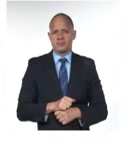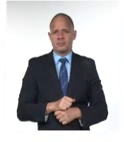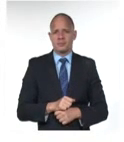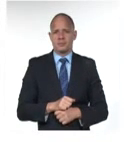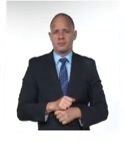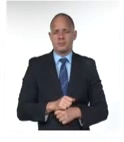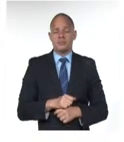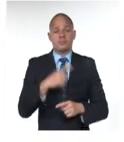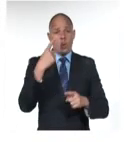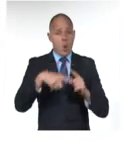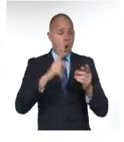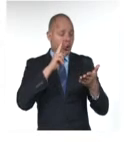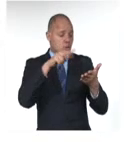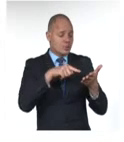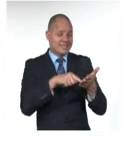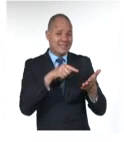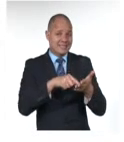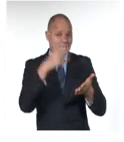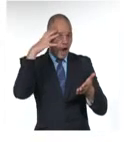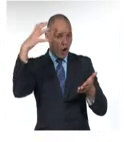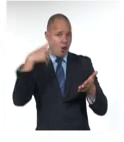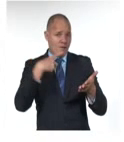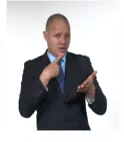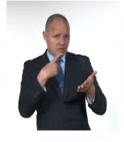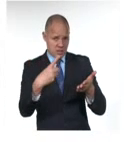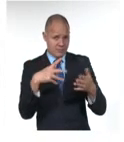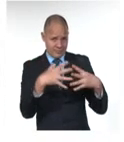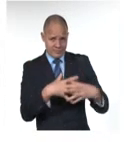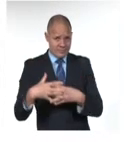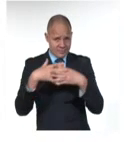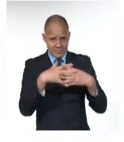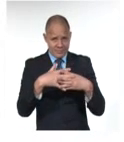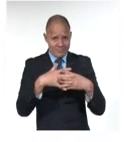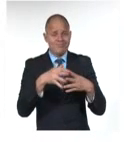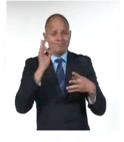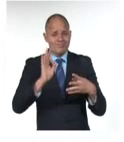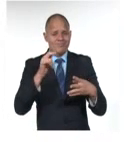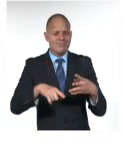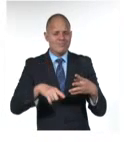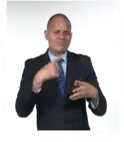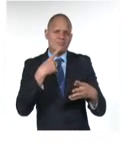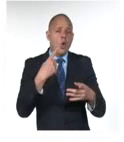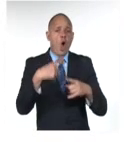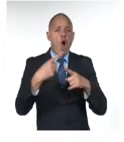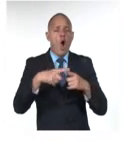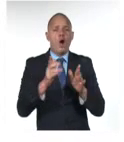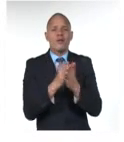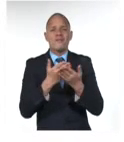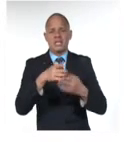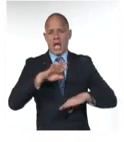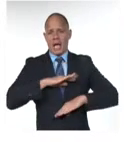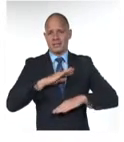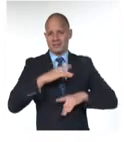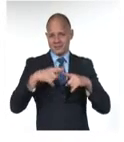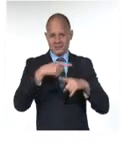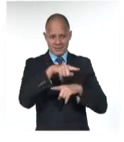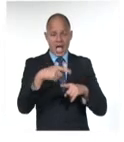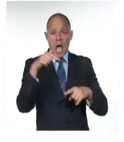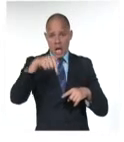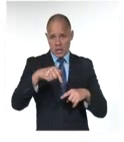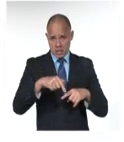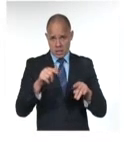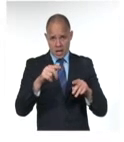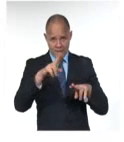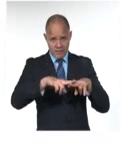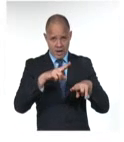de manera solapada, Washington se afana en obstaculizar el procesamiento de los nuevos visados en las embajadas acreditadas en La Habana,